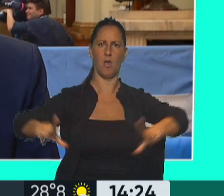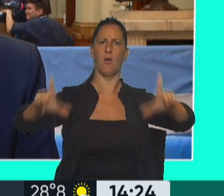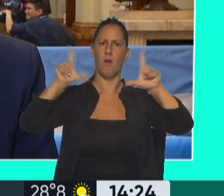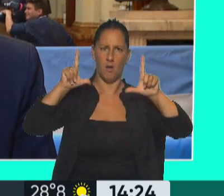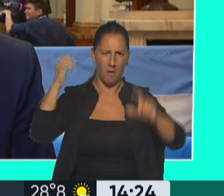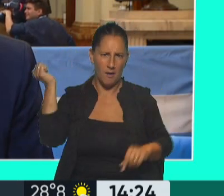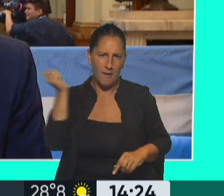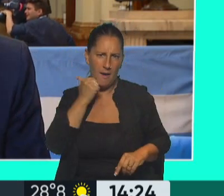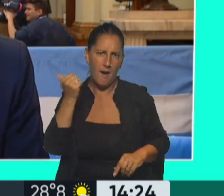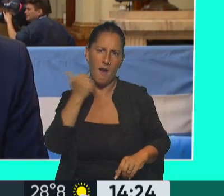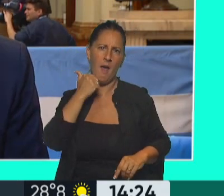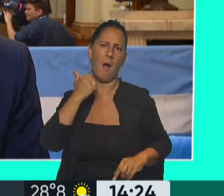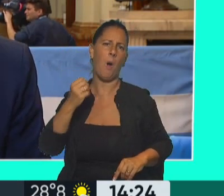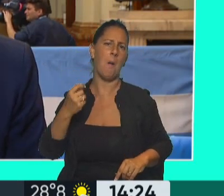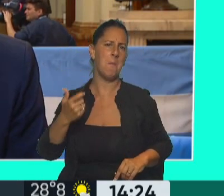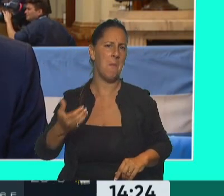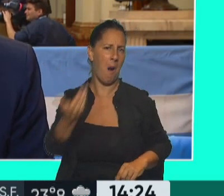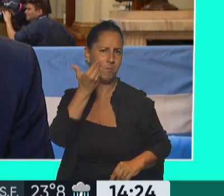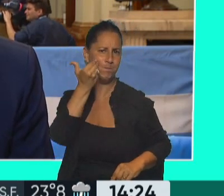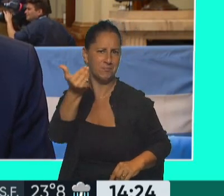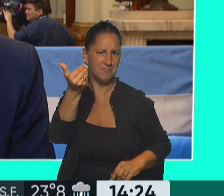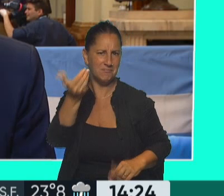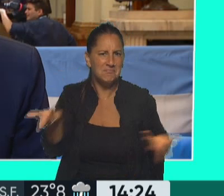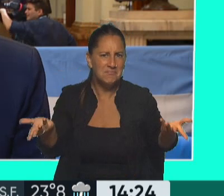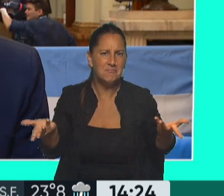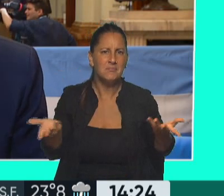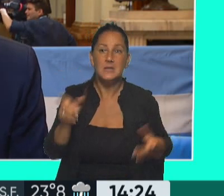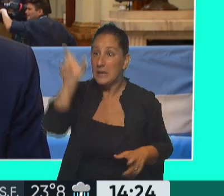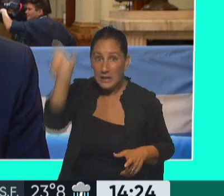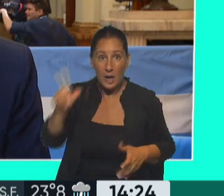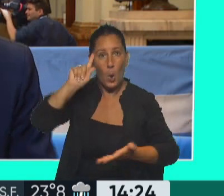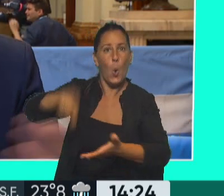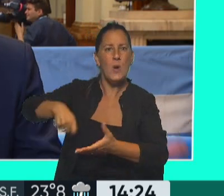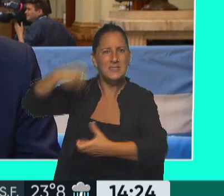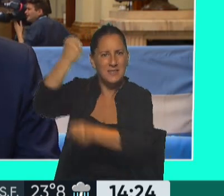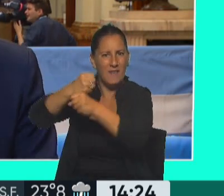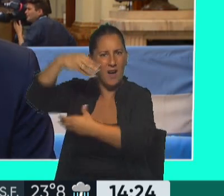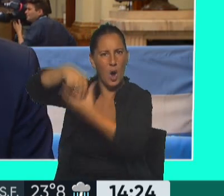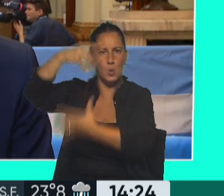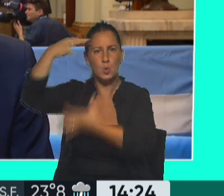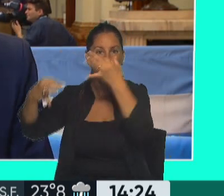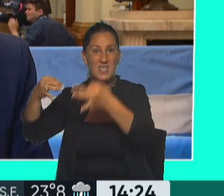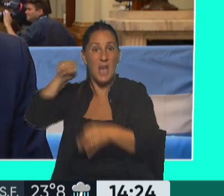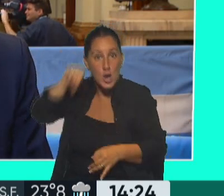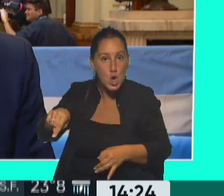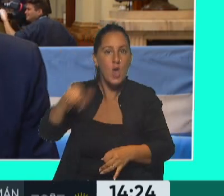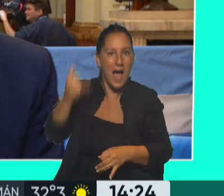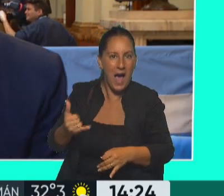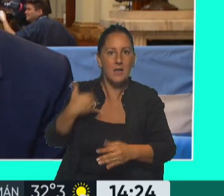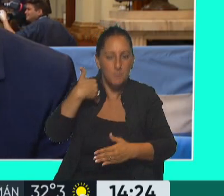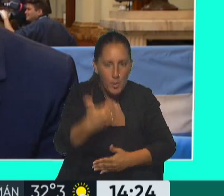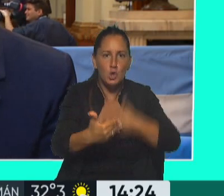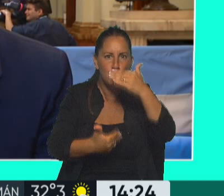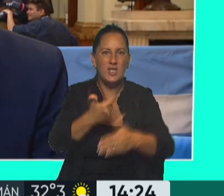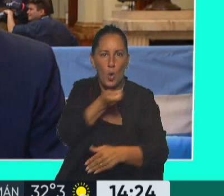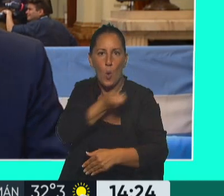que hay un poco de eso en estos señores que son jueces de la Corte, ¿no? Y que hoy están siendo sometidos a un